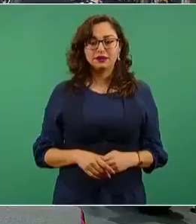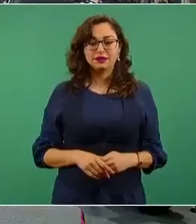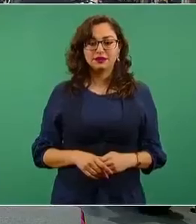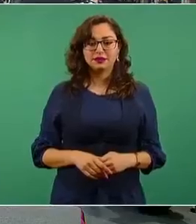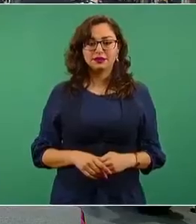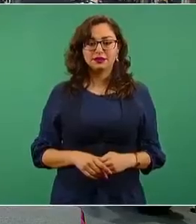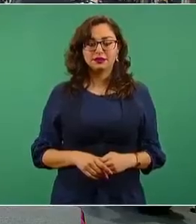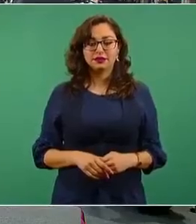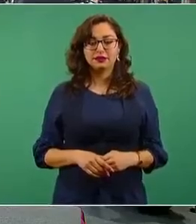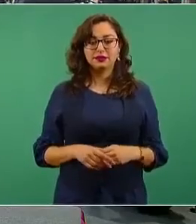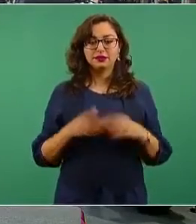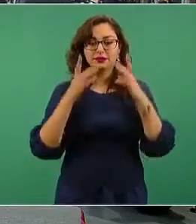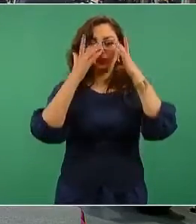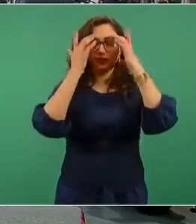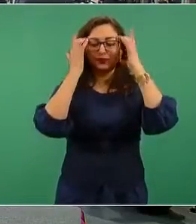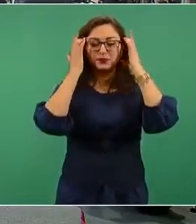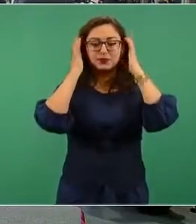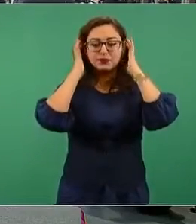Pues estás,